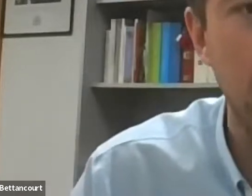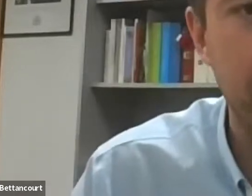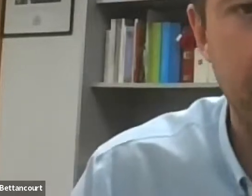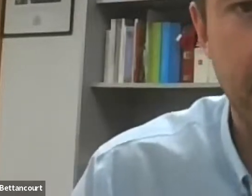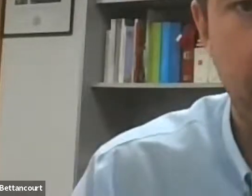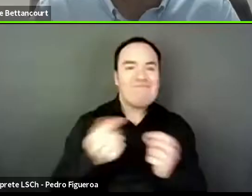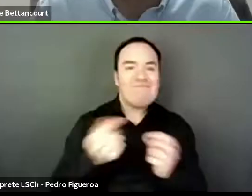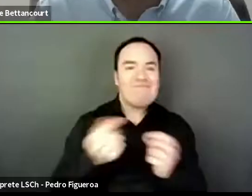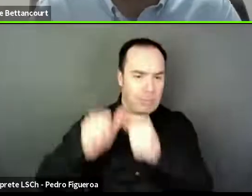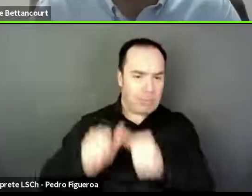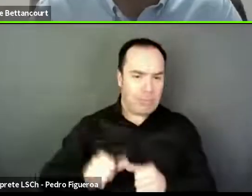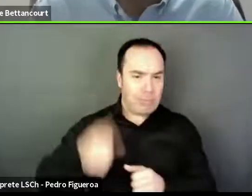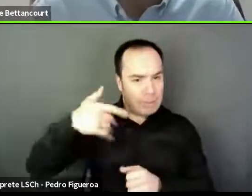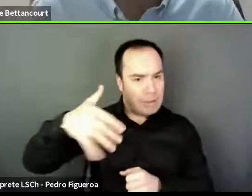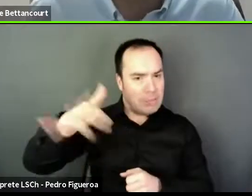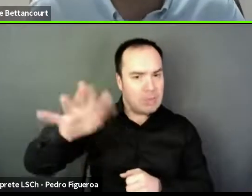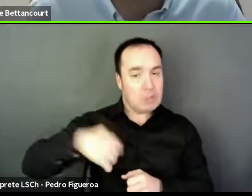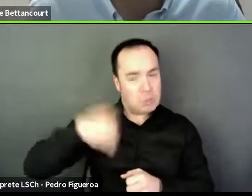tiempo